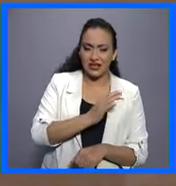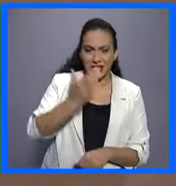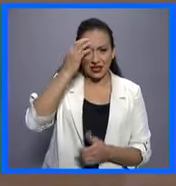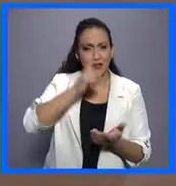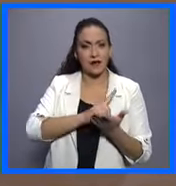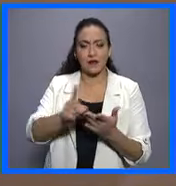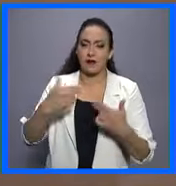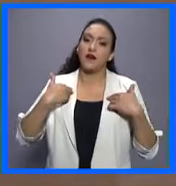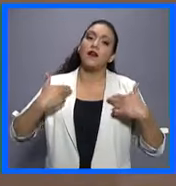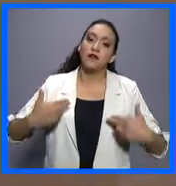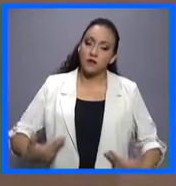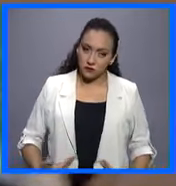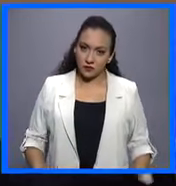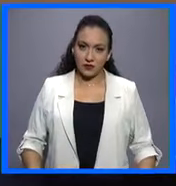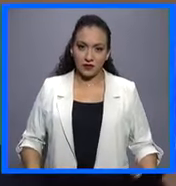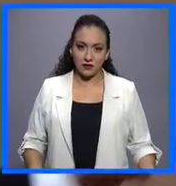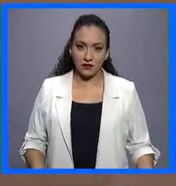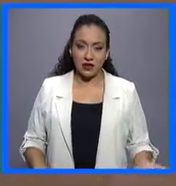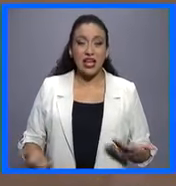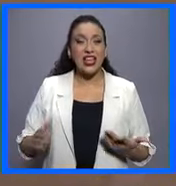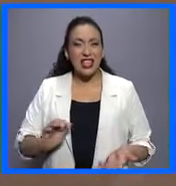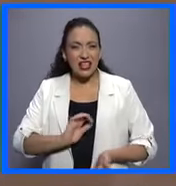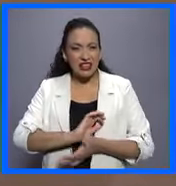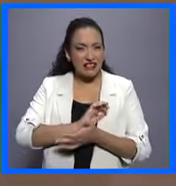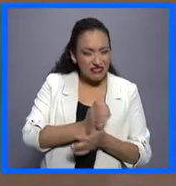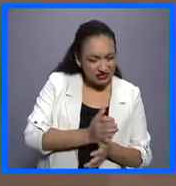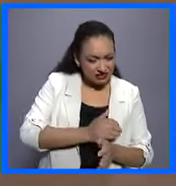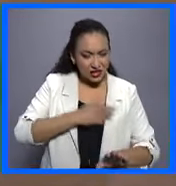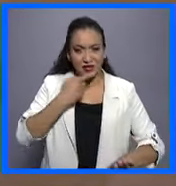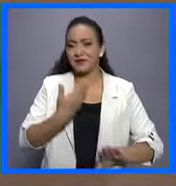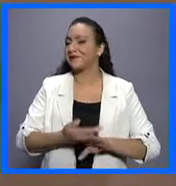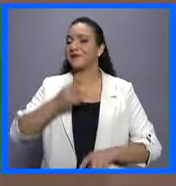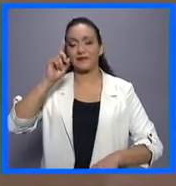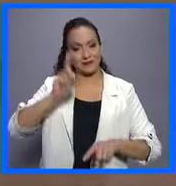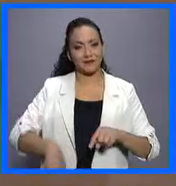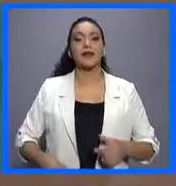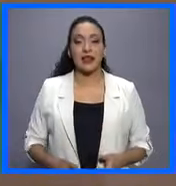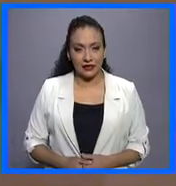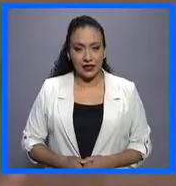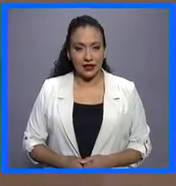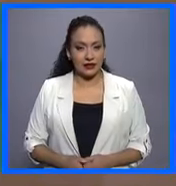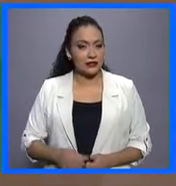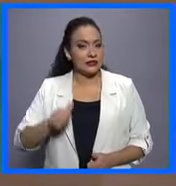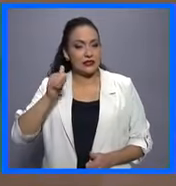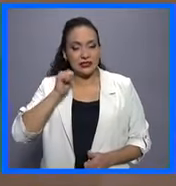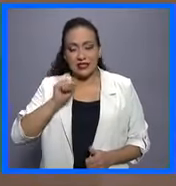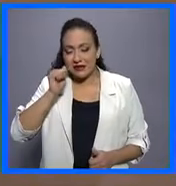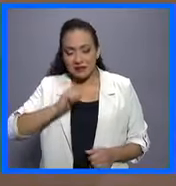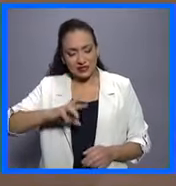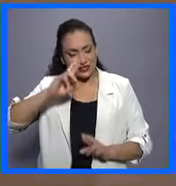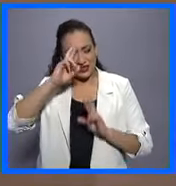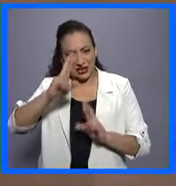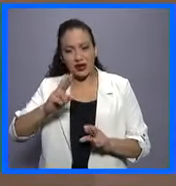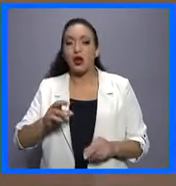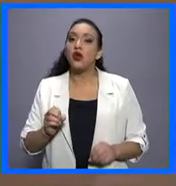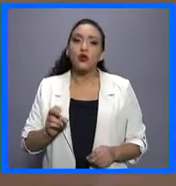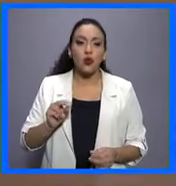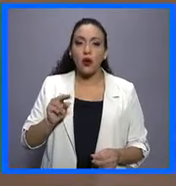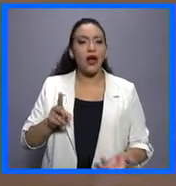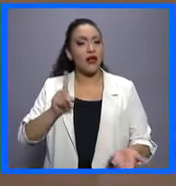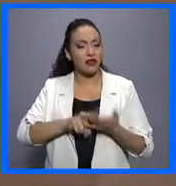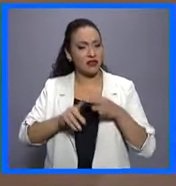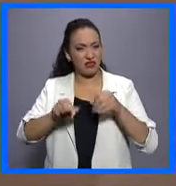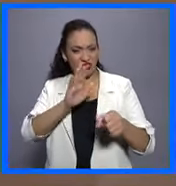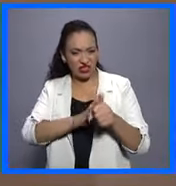derechos humanos y la eliminación completa a cualquier forma de discriminación o a cualquier tipo de violencia laboral o a cualquier tipo